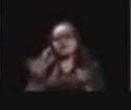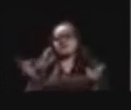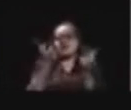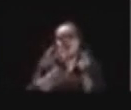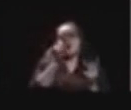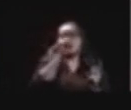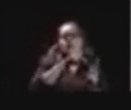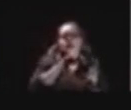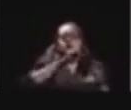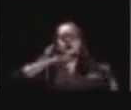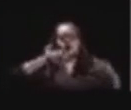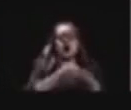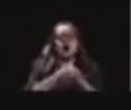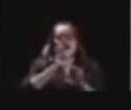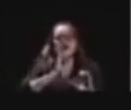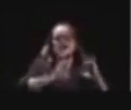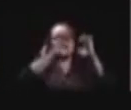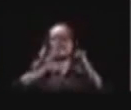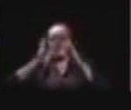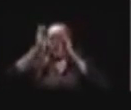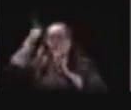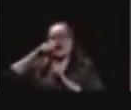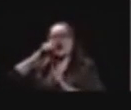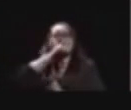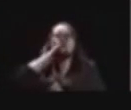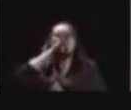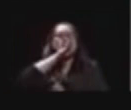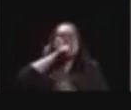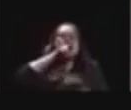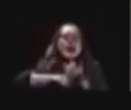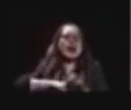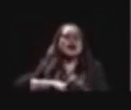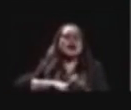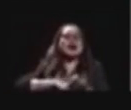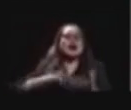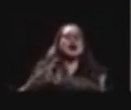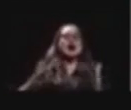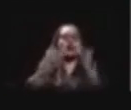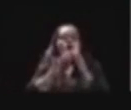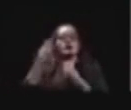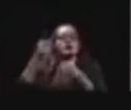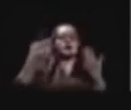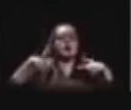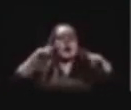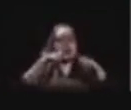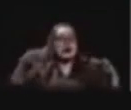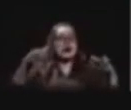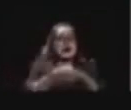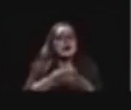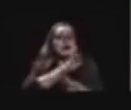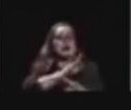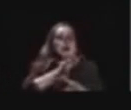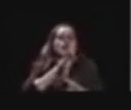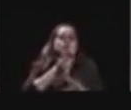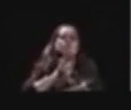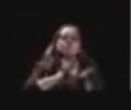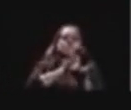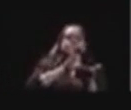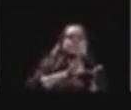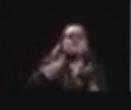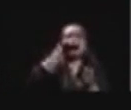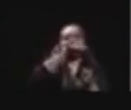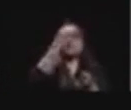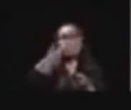similar al de unidades habitacionales que otorgue a padres y madres de familia en coordinación con sus maestros recursos para